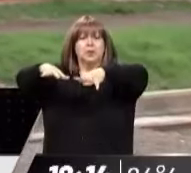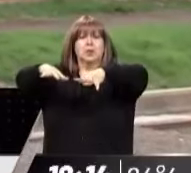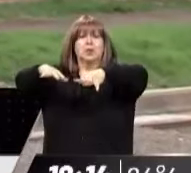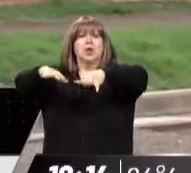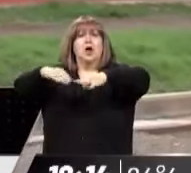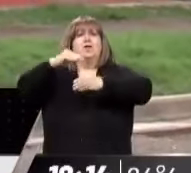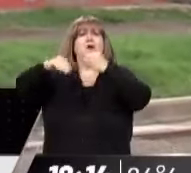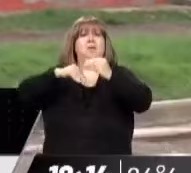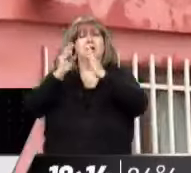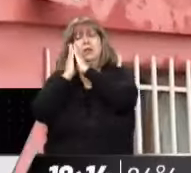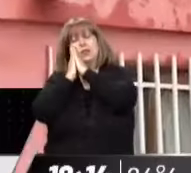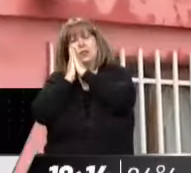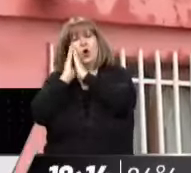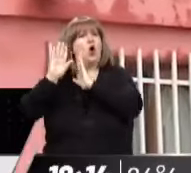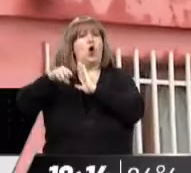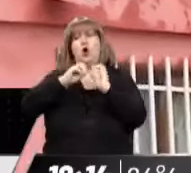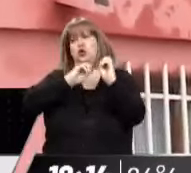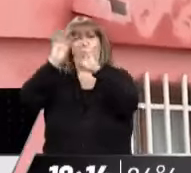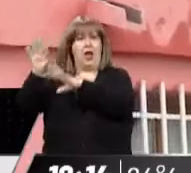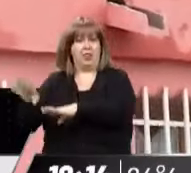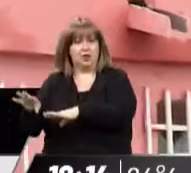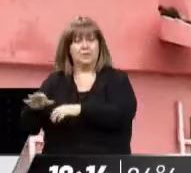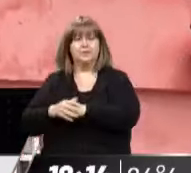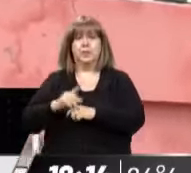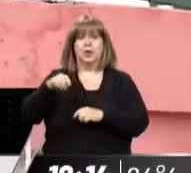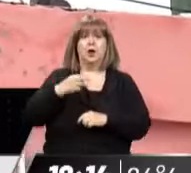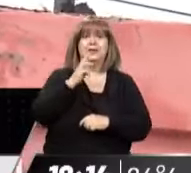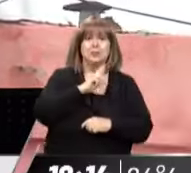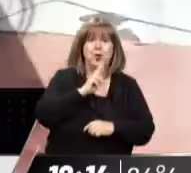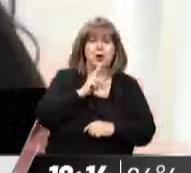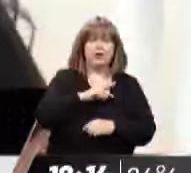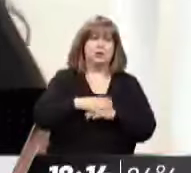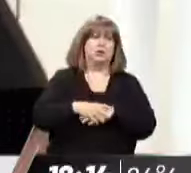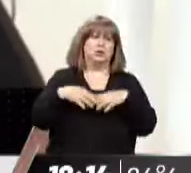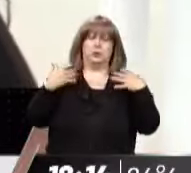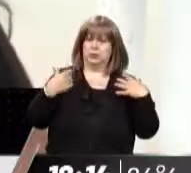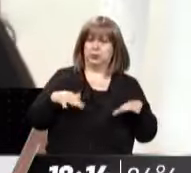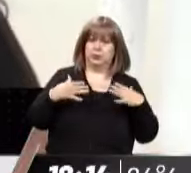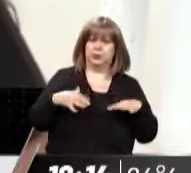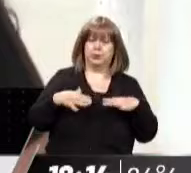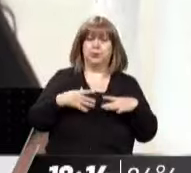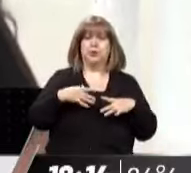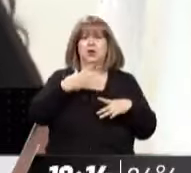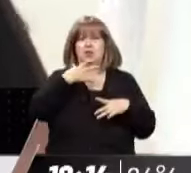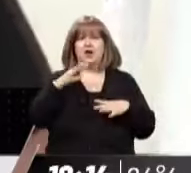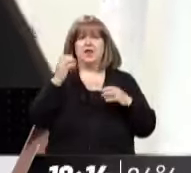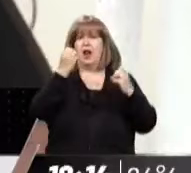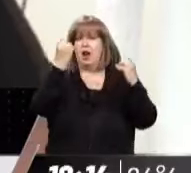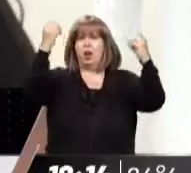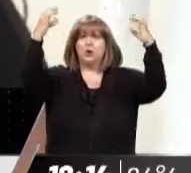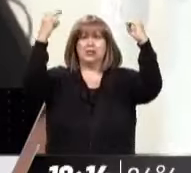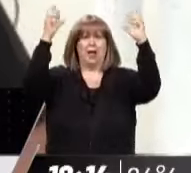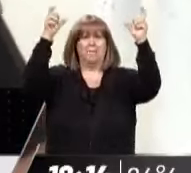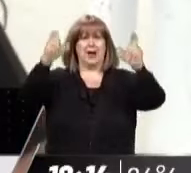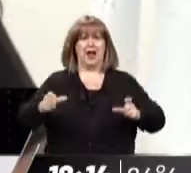a otro lado porque llovía entera. Terrible, fue terrible, muchísimo viento, muchísimo daño. Han tirado todos los palos de luz, bueno, la